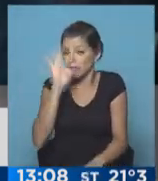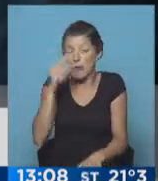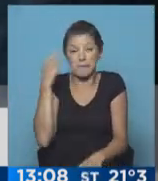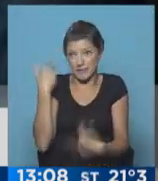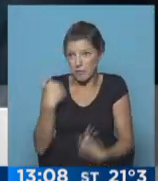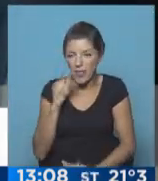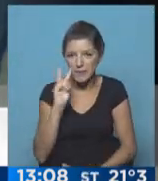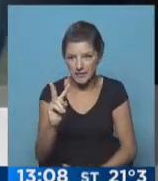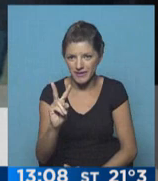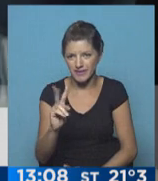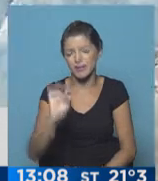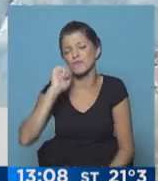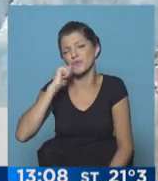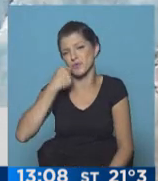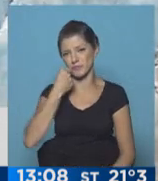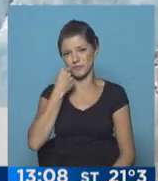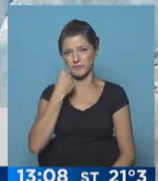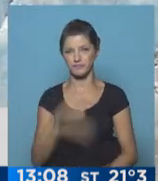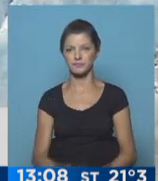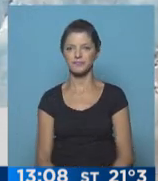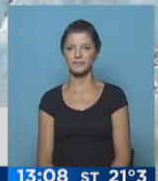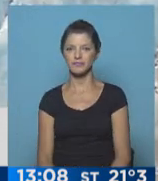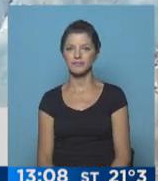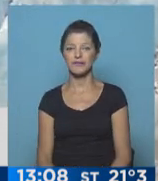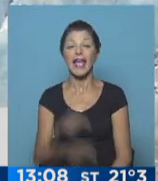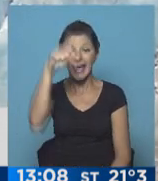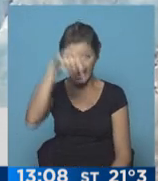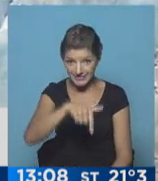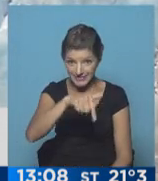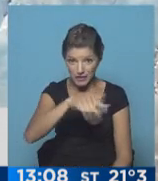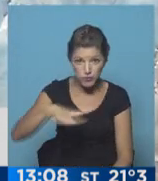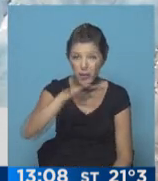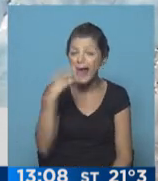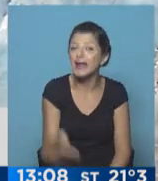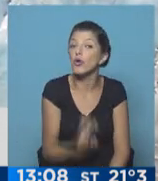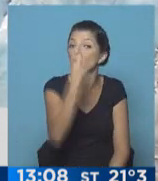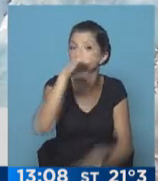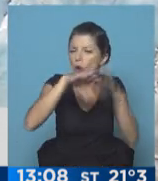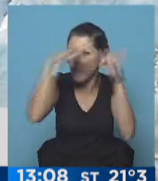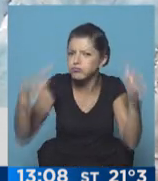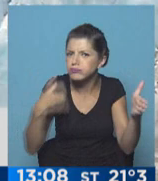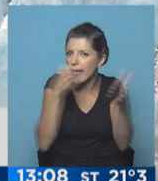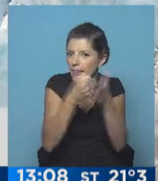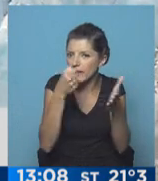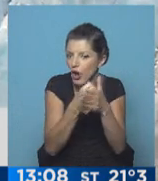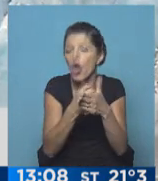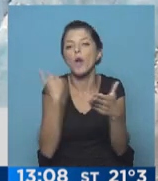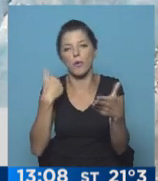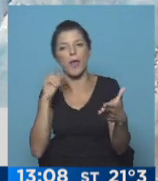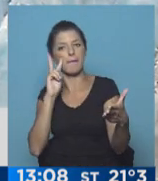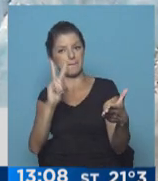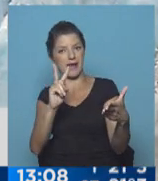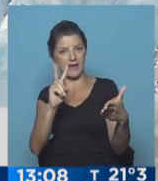es divino, es divino. Este es el único glaciar que se puede observar